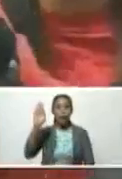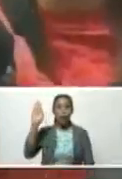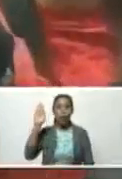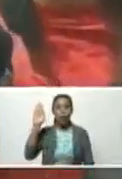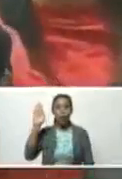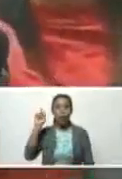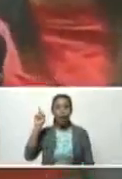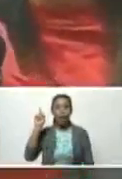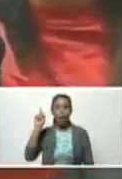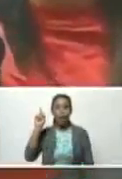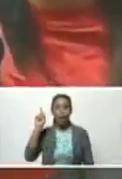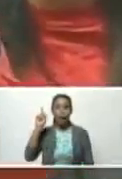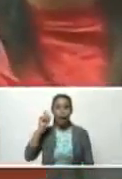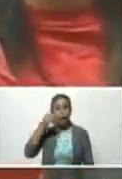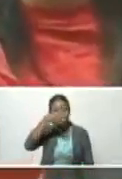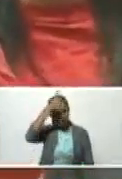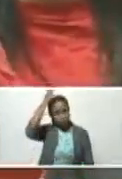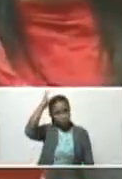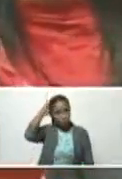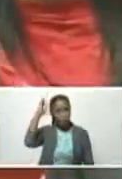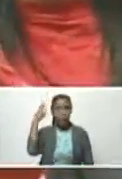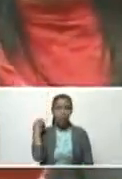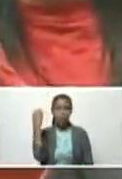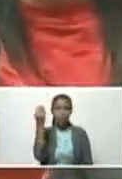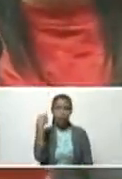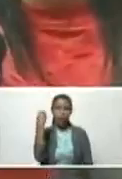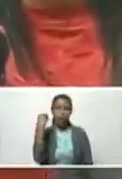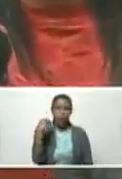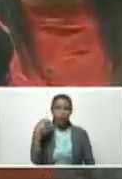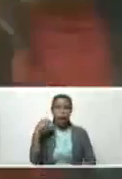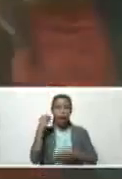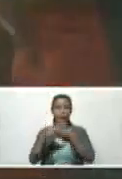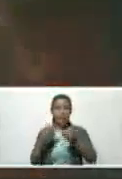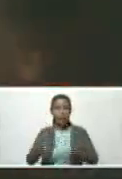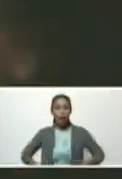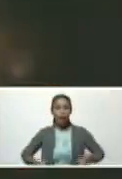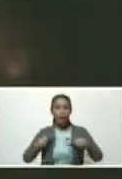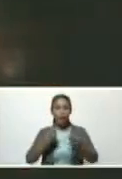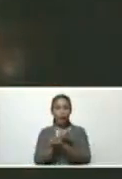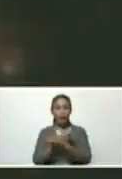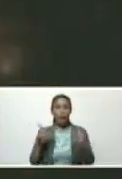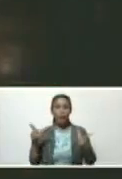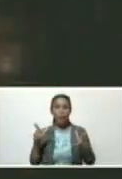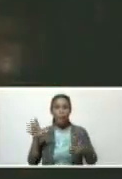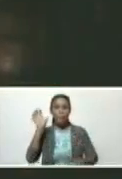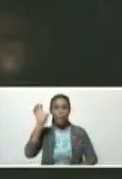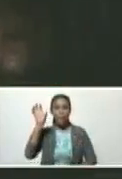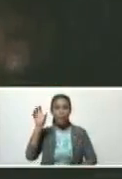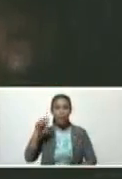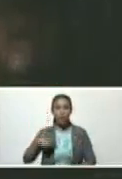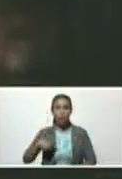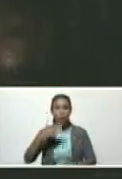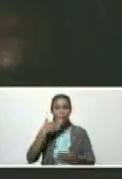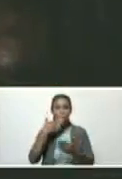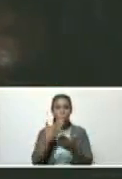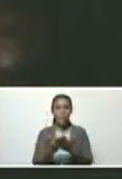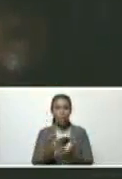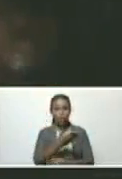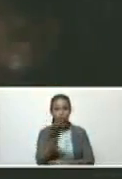Roma dedicarle su vida a la liberación de la patria. Yo les pido, muchachos,